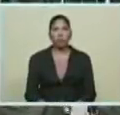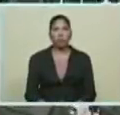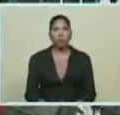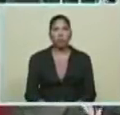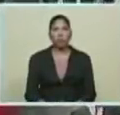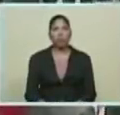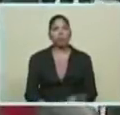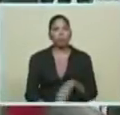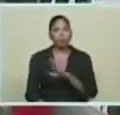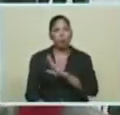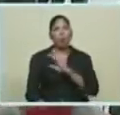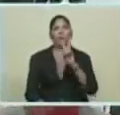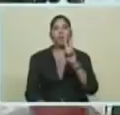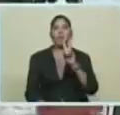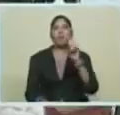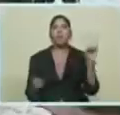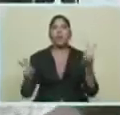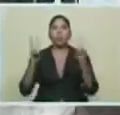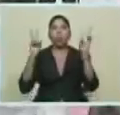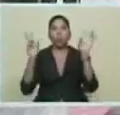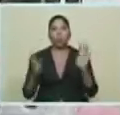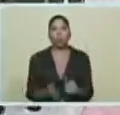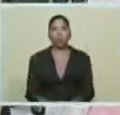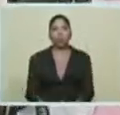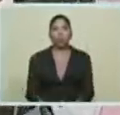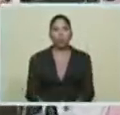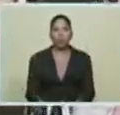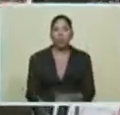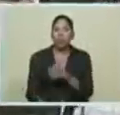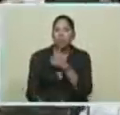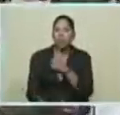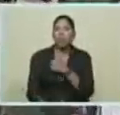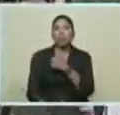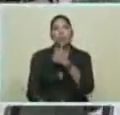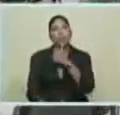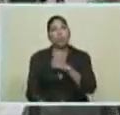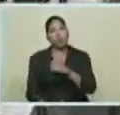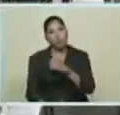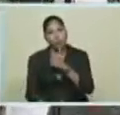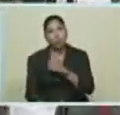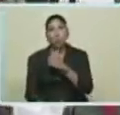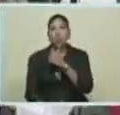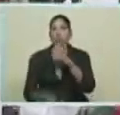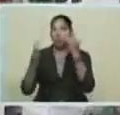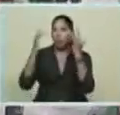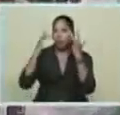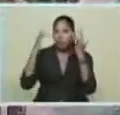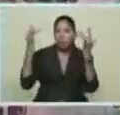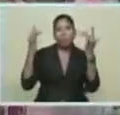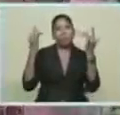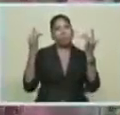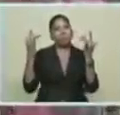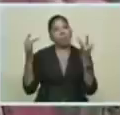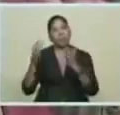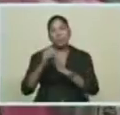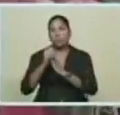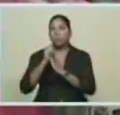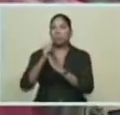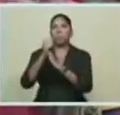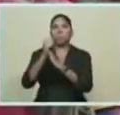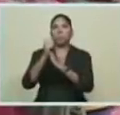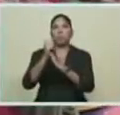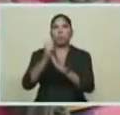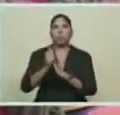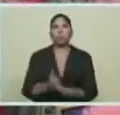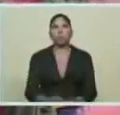Es nuestra victoria. Con paciencia, con sabiduría, con autoridad, con